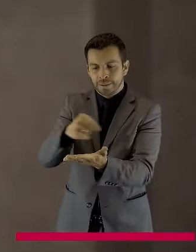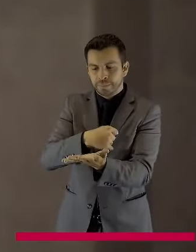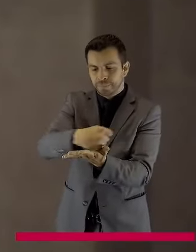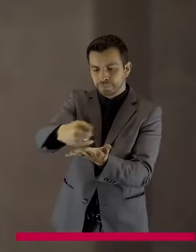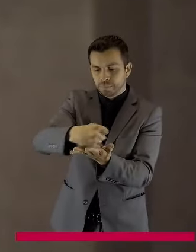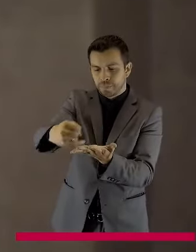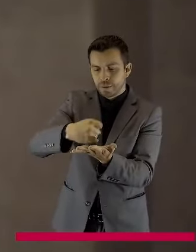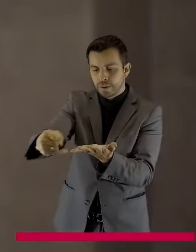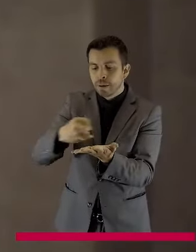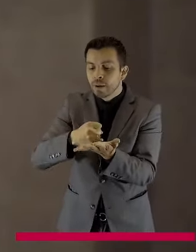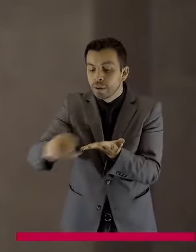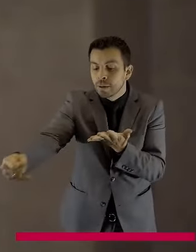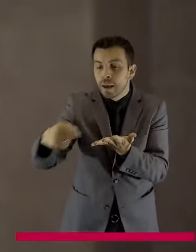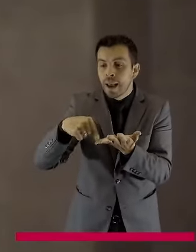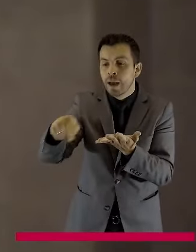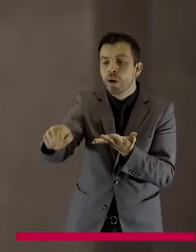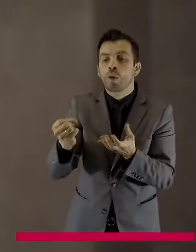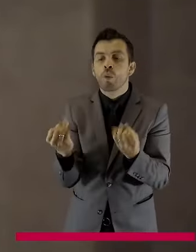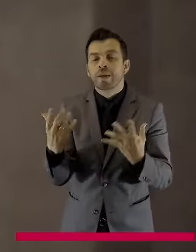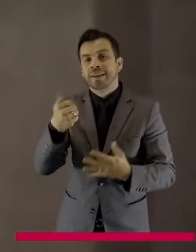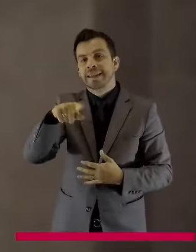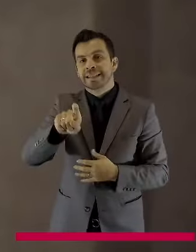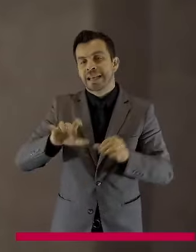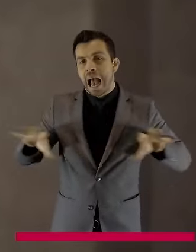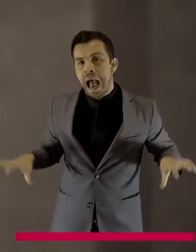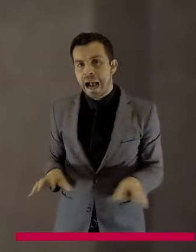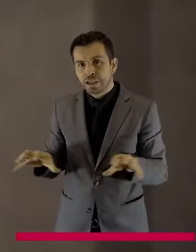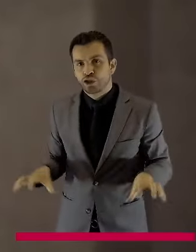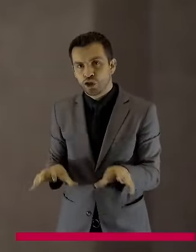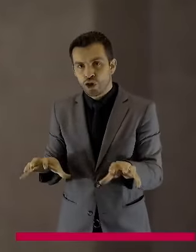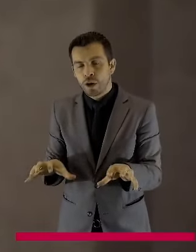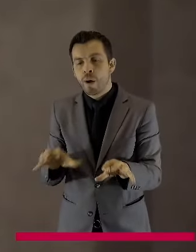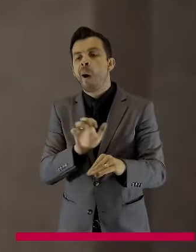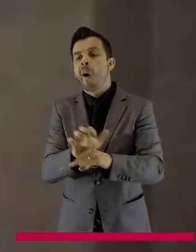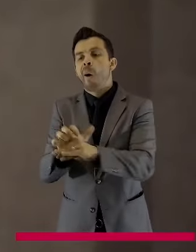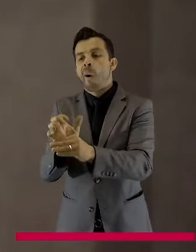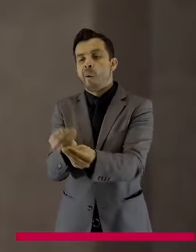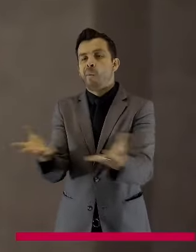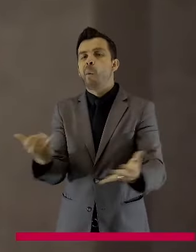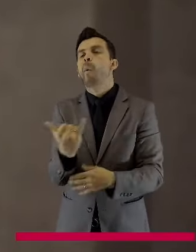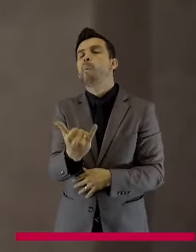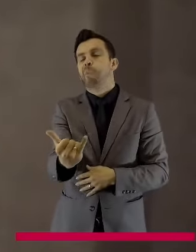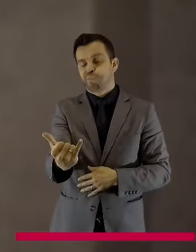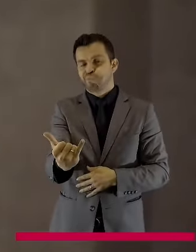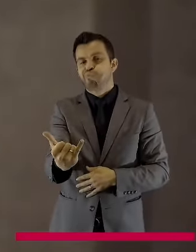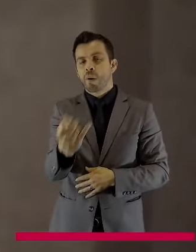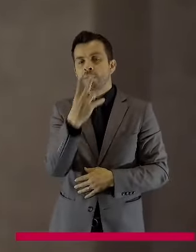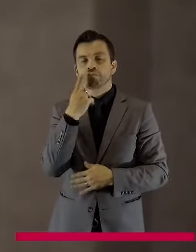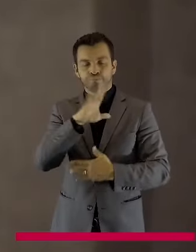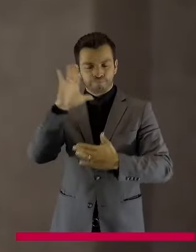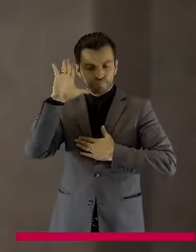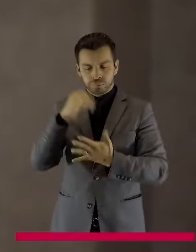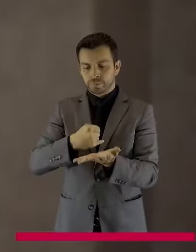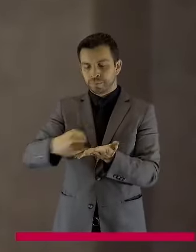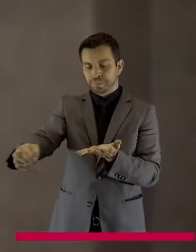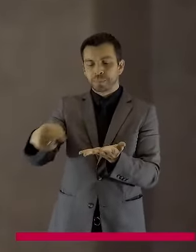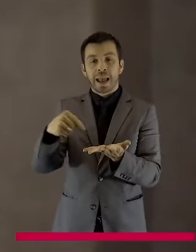Hay 16 acciones y hay un sinnúmero de entidades también comprometidas con esta